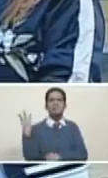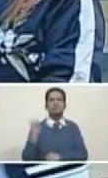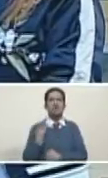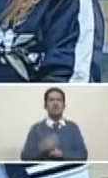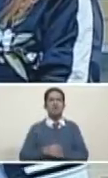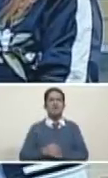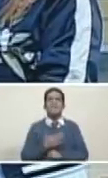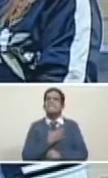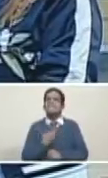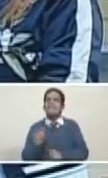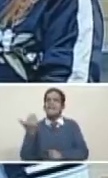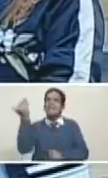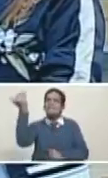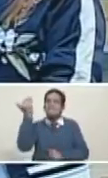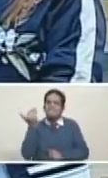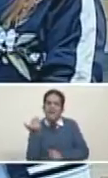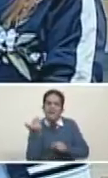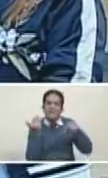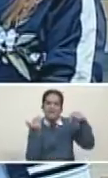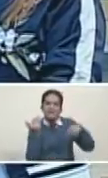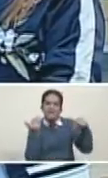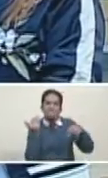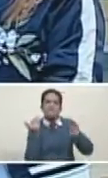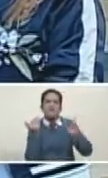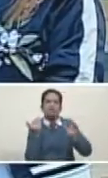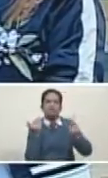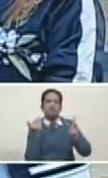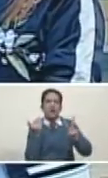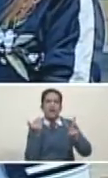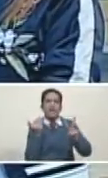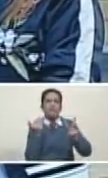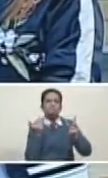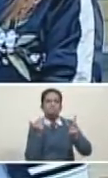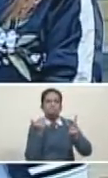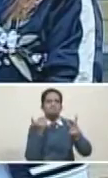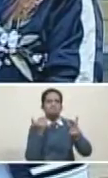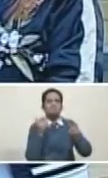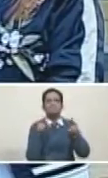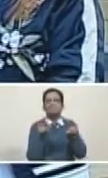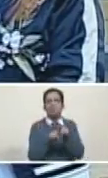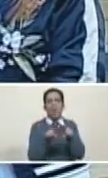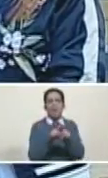quieren traer a sus fronteras el mismo odio que sembraron en Vietnam.